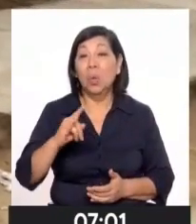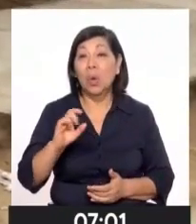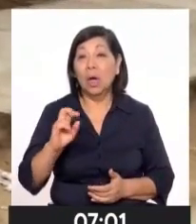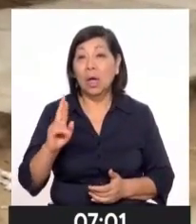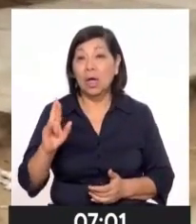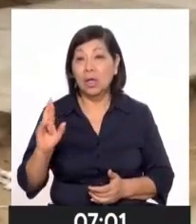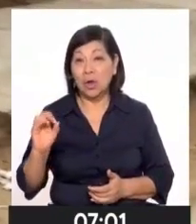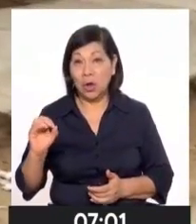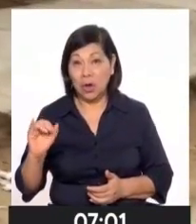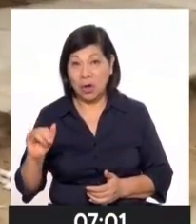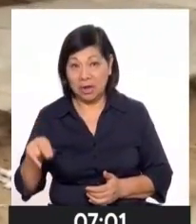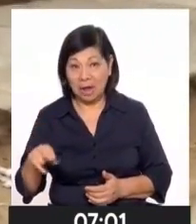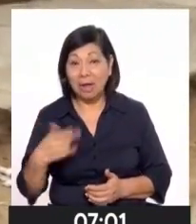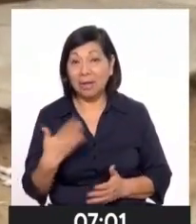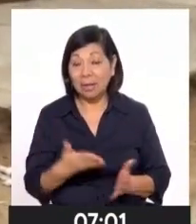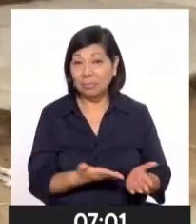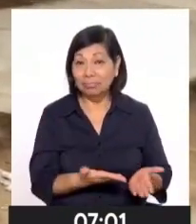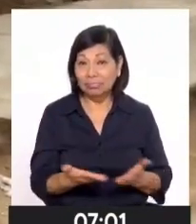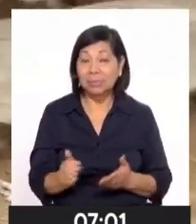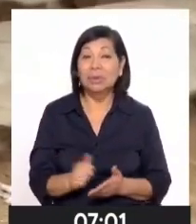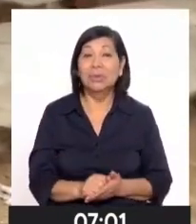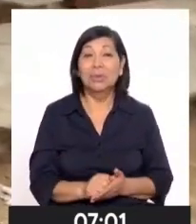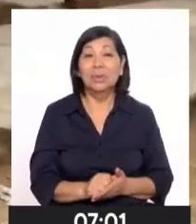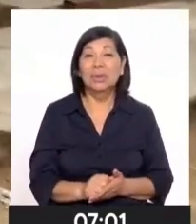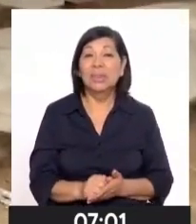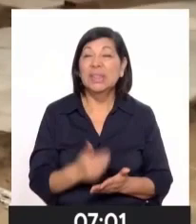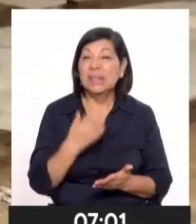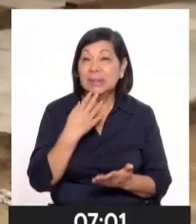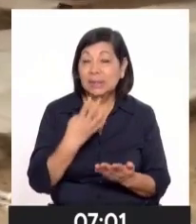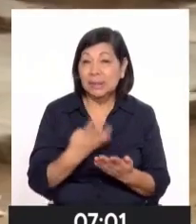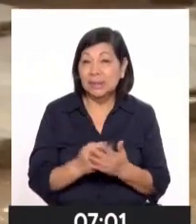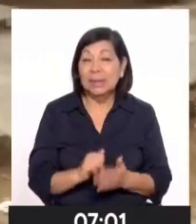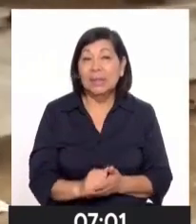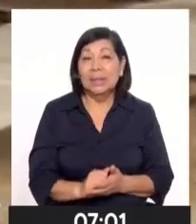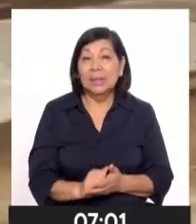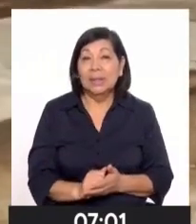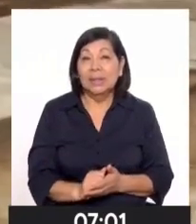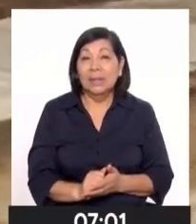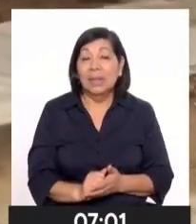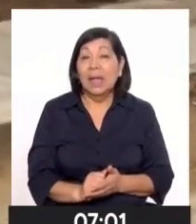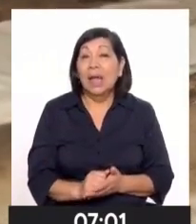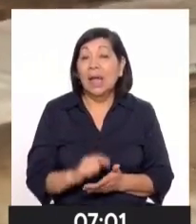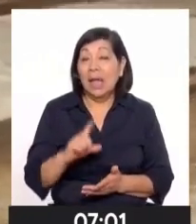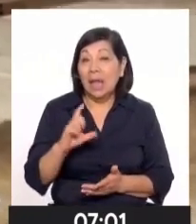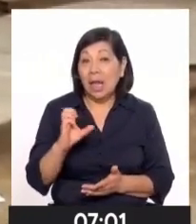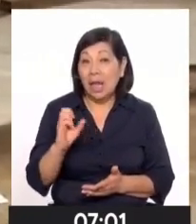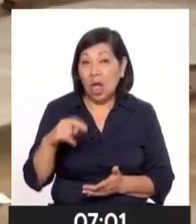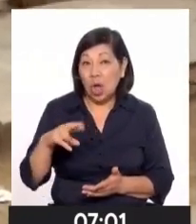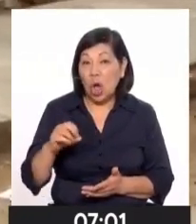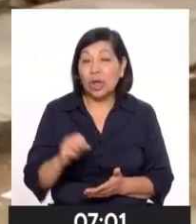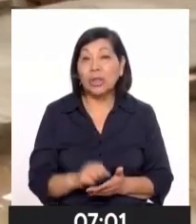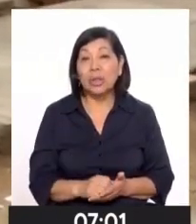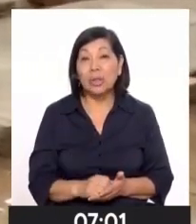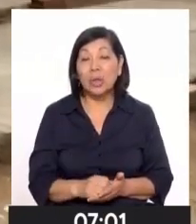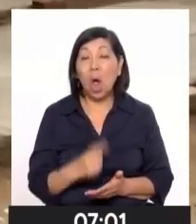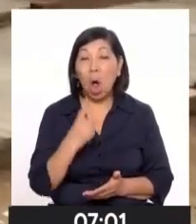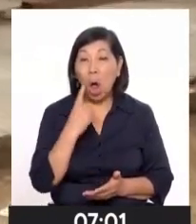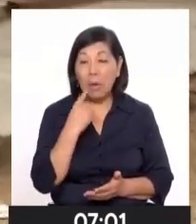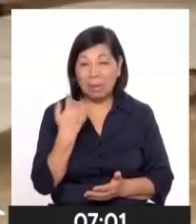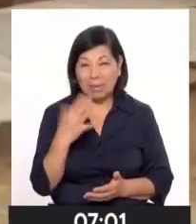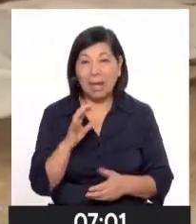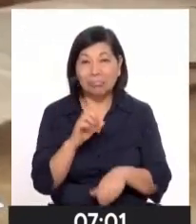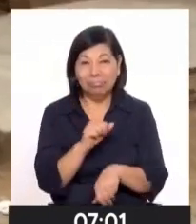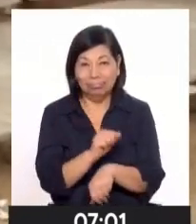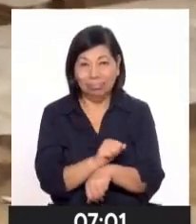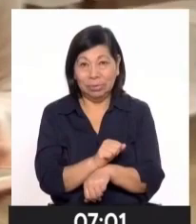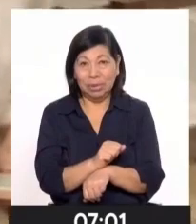Lurigancho. La policía acaba de llevarse al intervenido, estamos hablando de Leonardo Benito Astete Ortega, de 40 años.